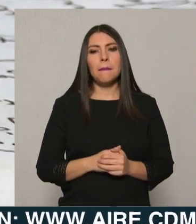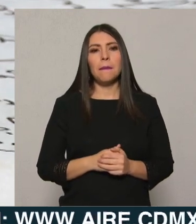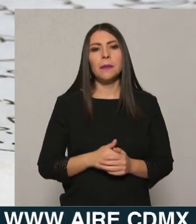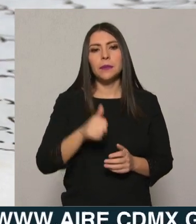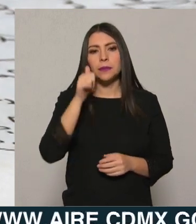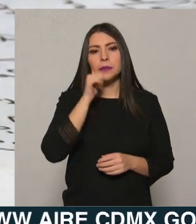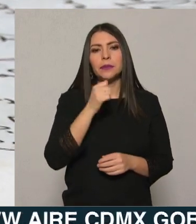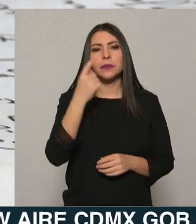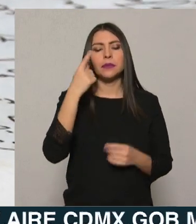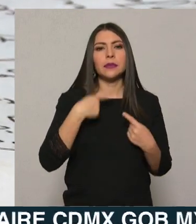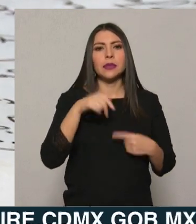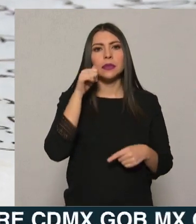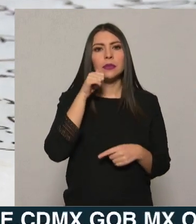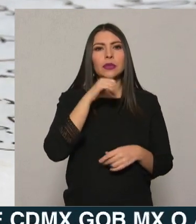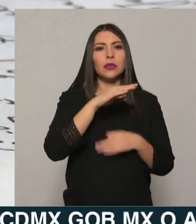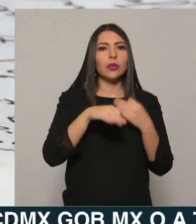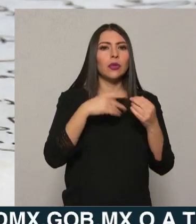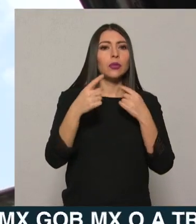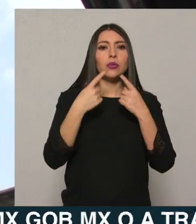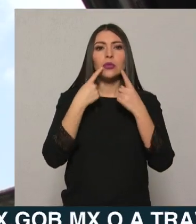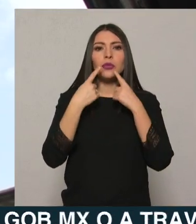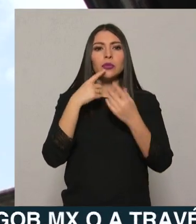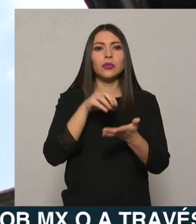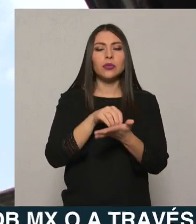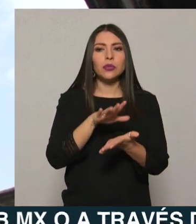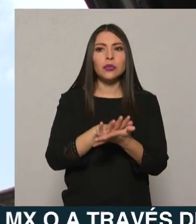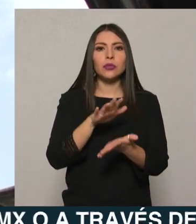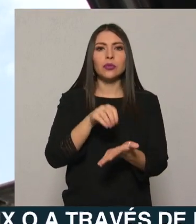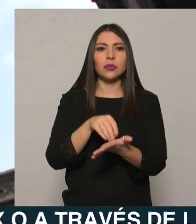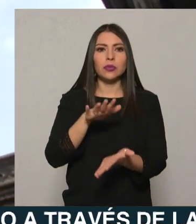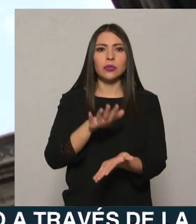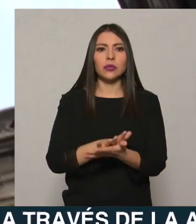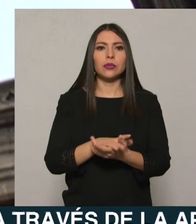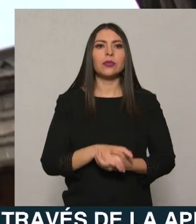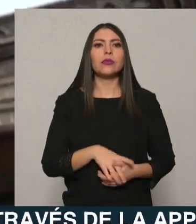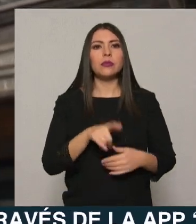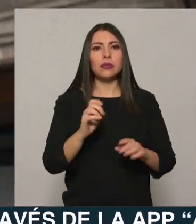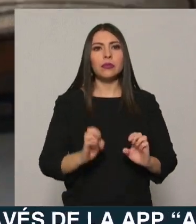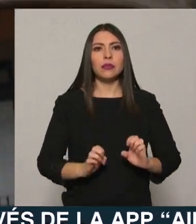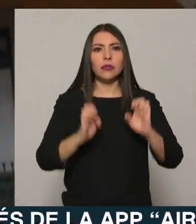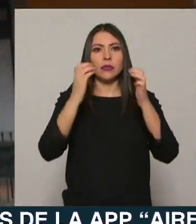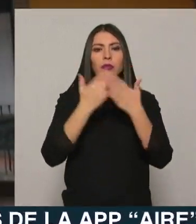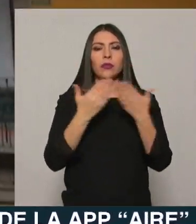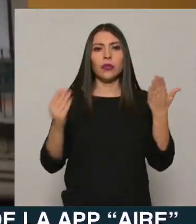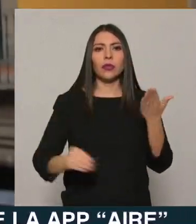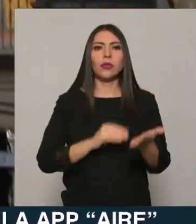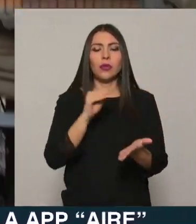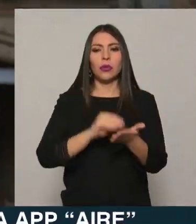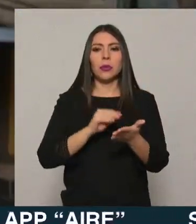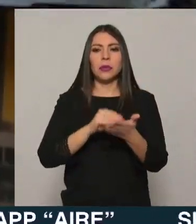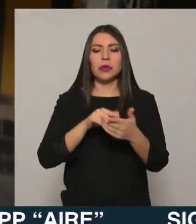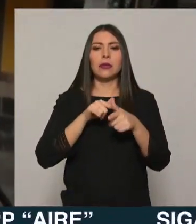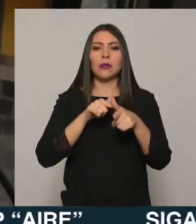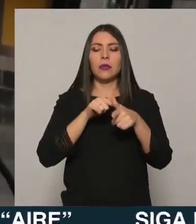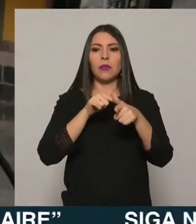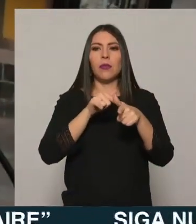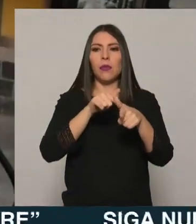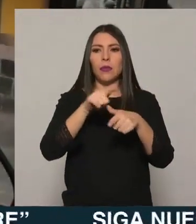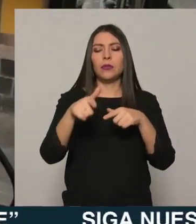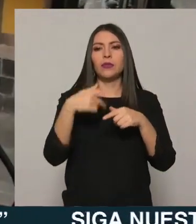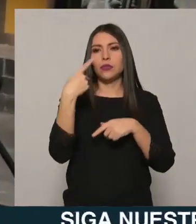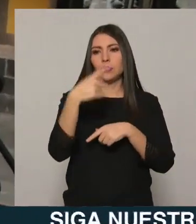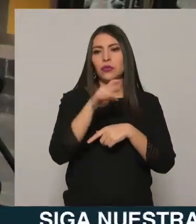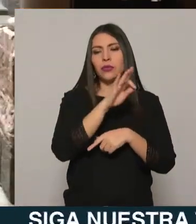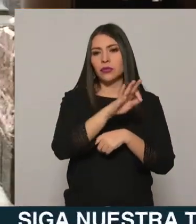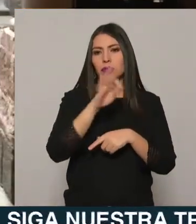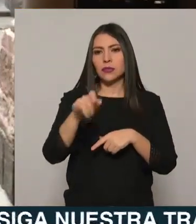tomando nota de todo lo que se discute. El edificio sigue la tendencia de las construcciones de su época. Cuenta con un patio central rodeado